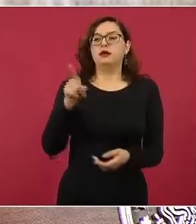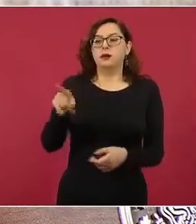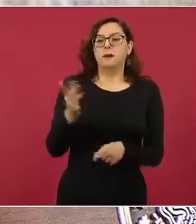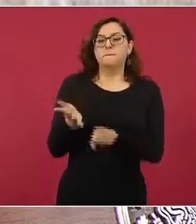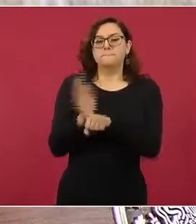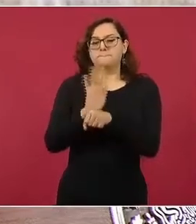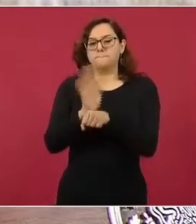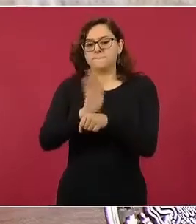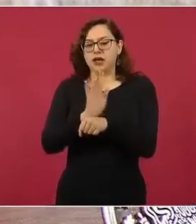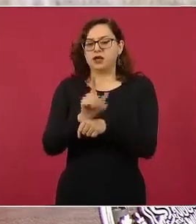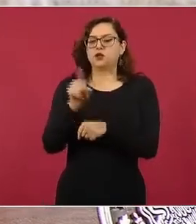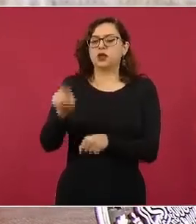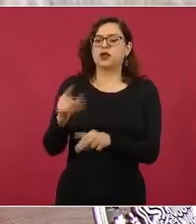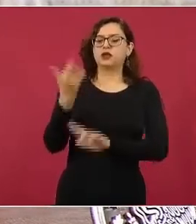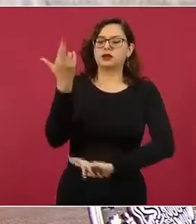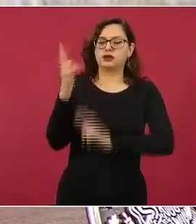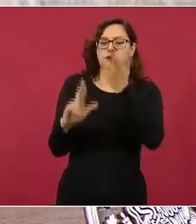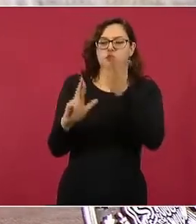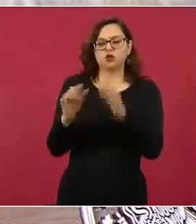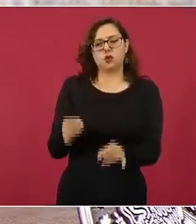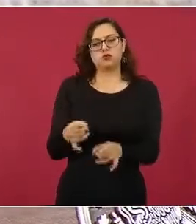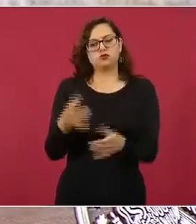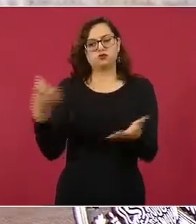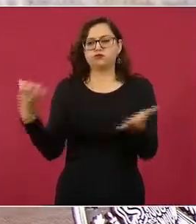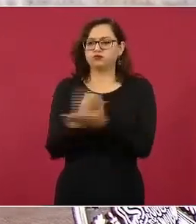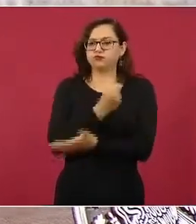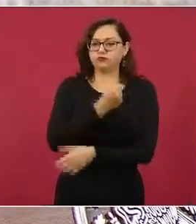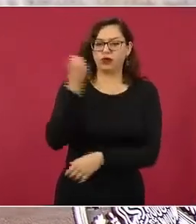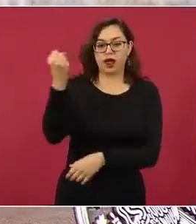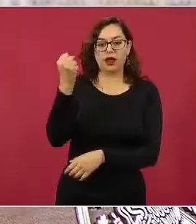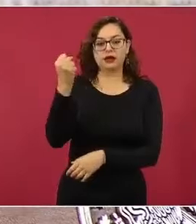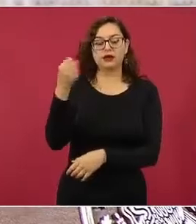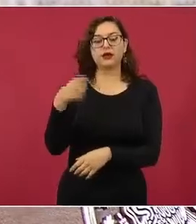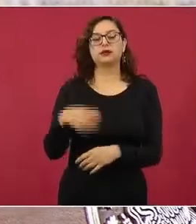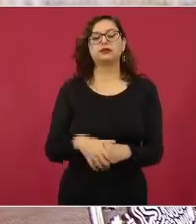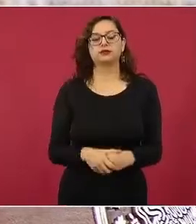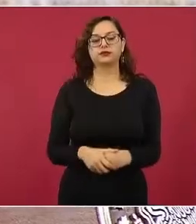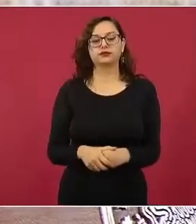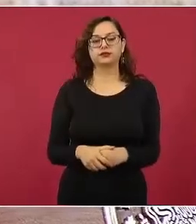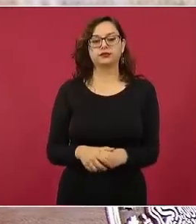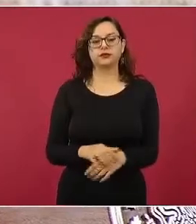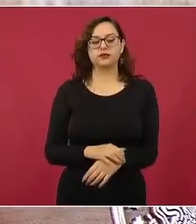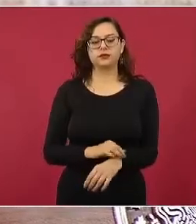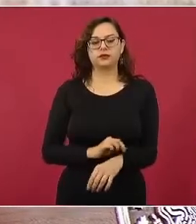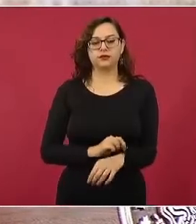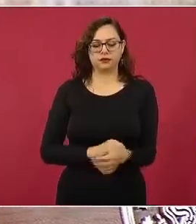en establecer la democracia como forma de vida, como forma de gobierno.